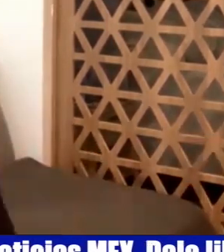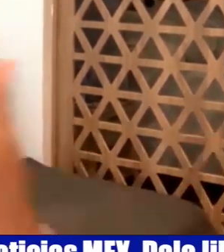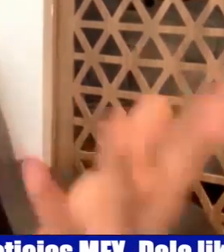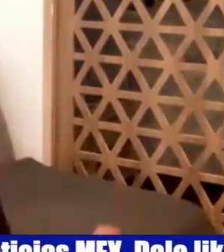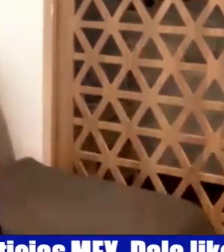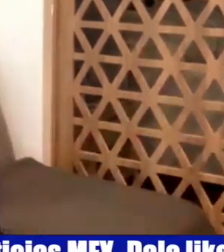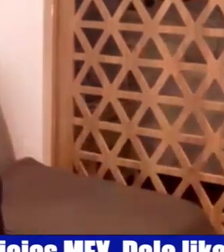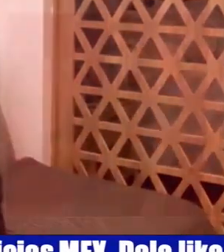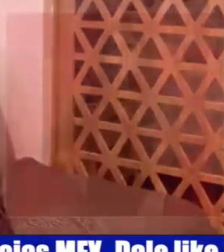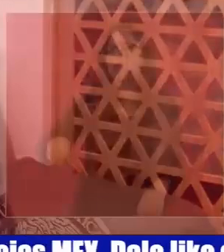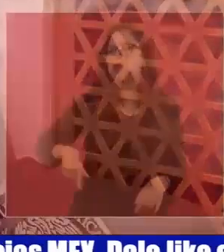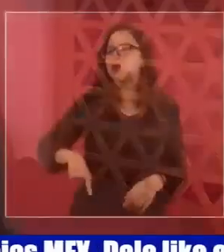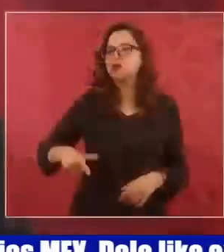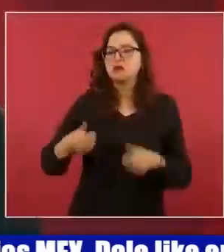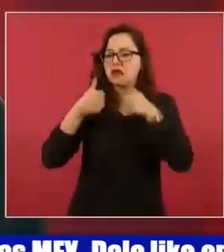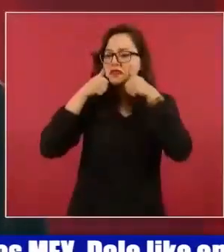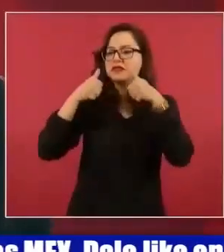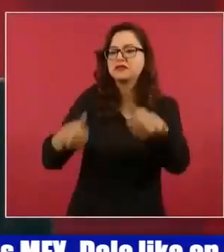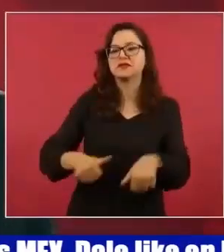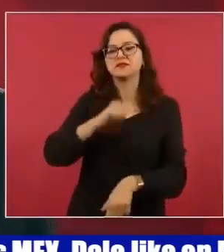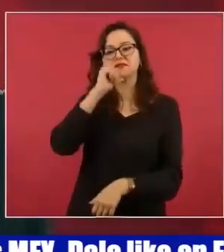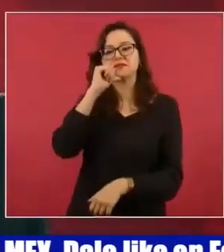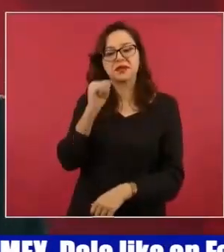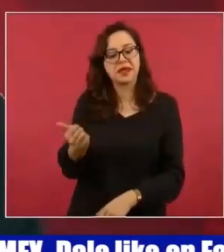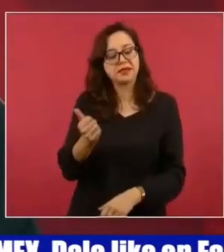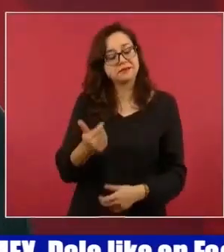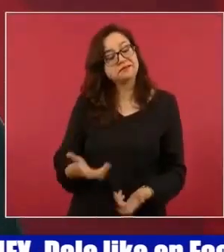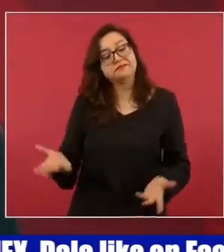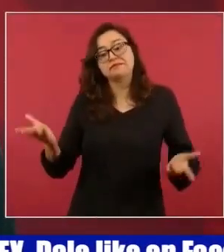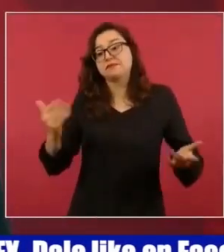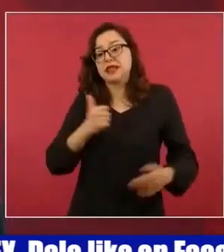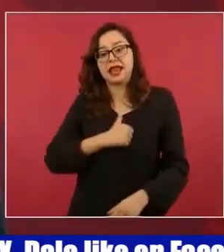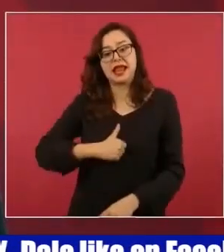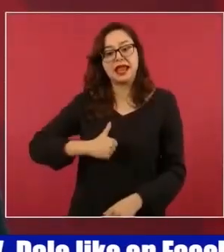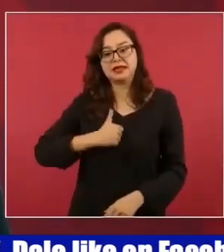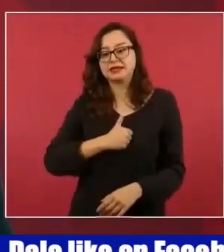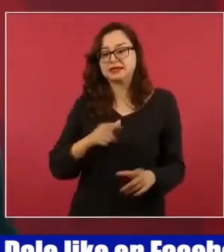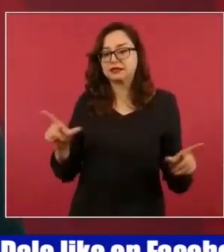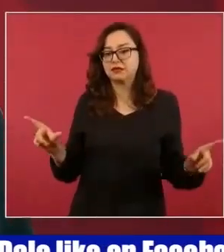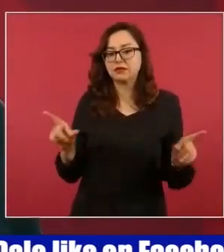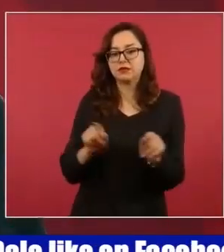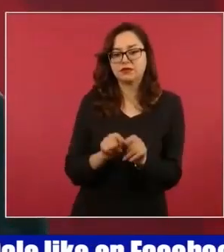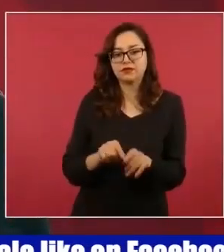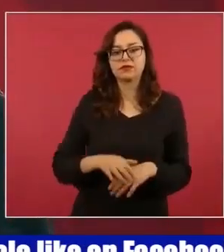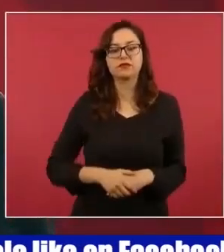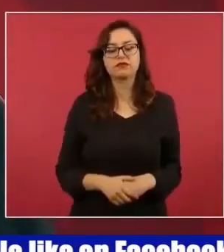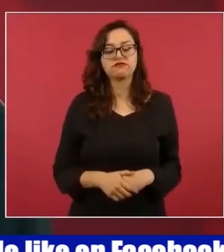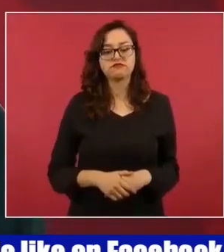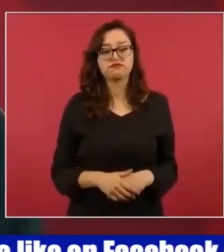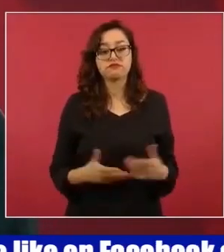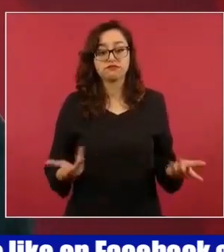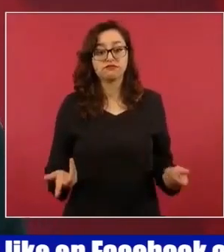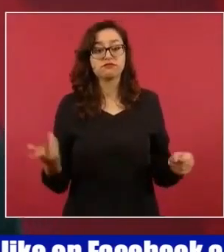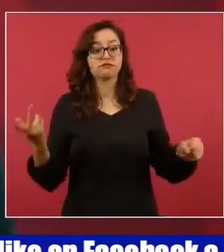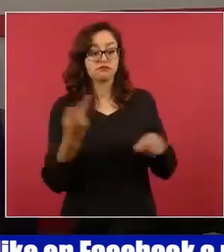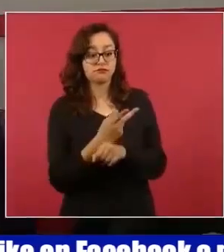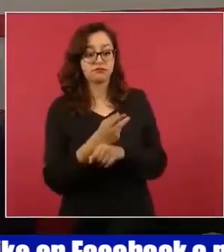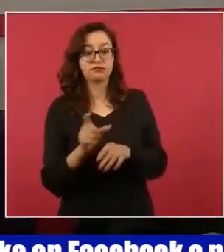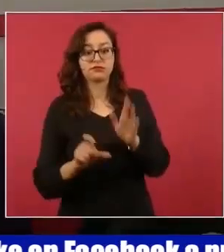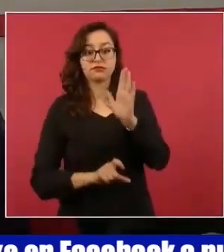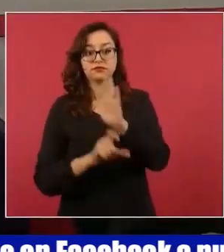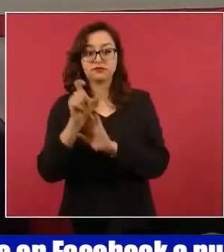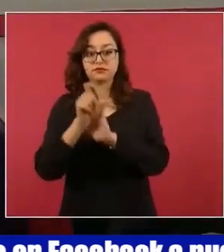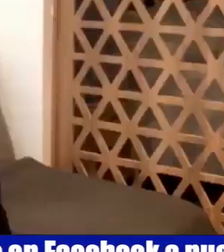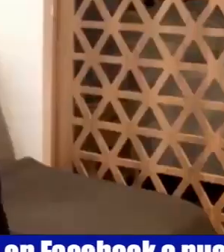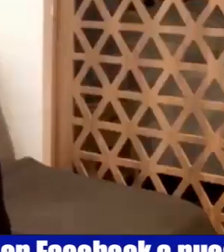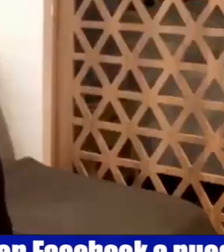madre, palabras más, palabras menos, al gobierno los temas ambientales. Y creo que en la disculpa, aclaración